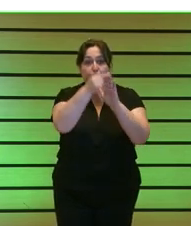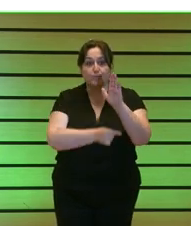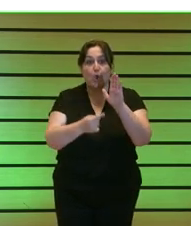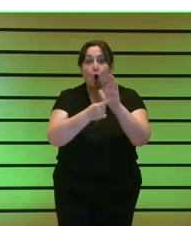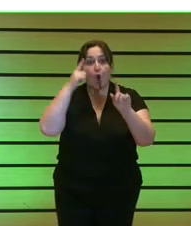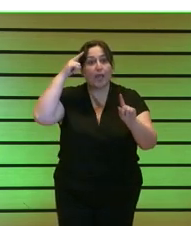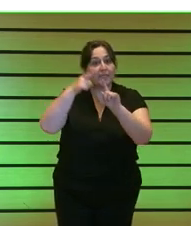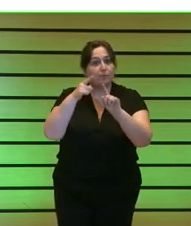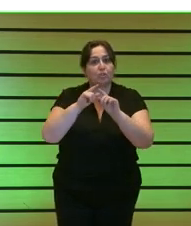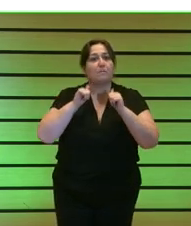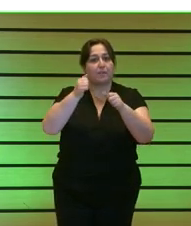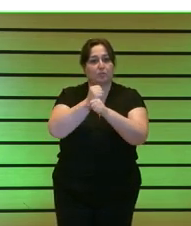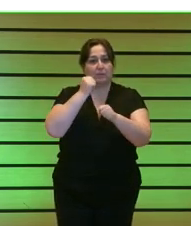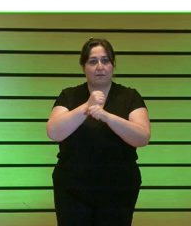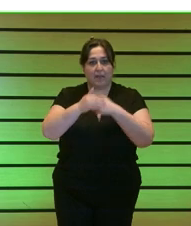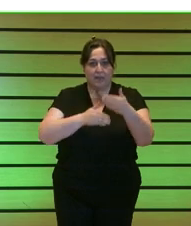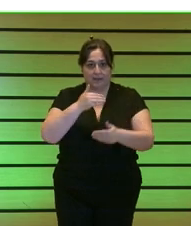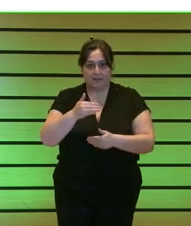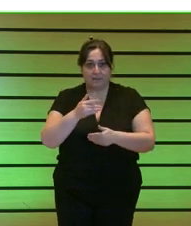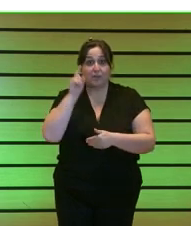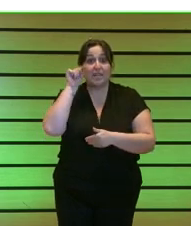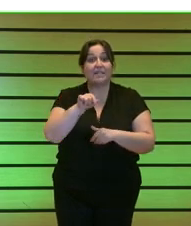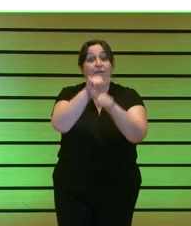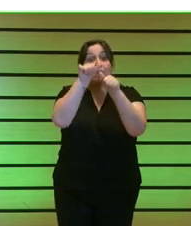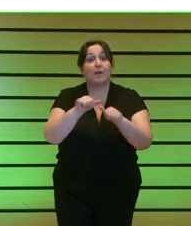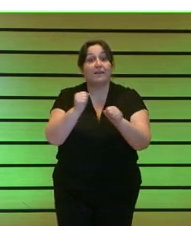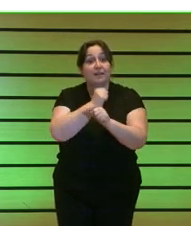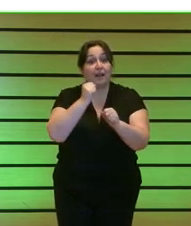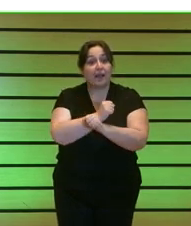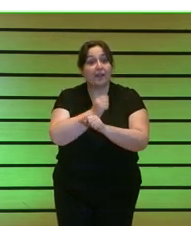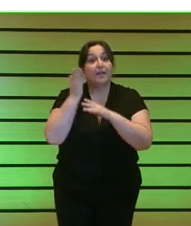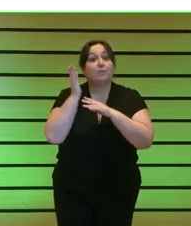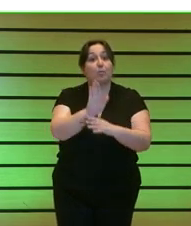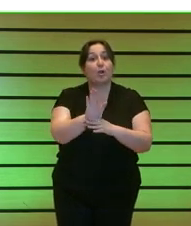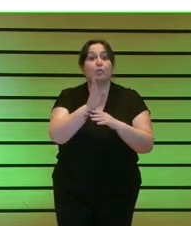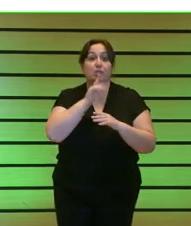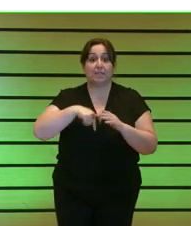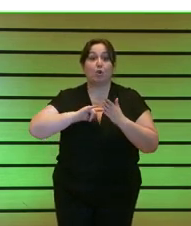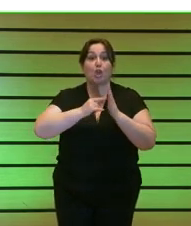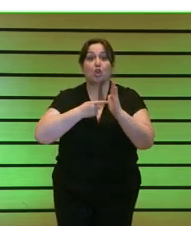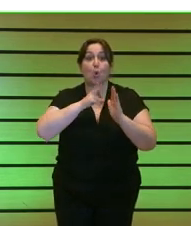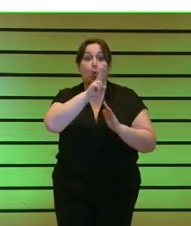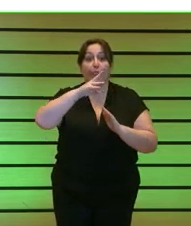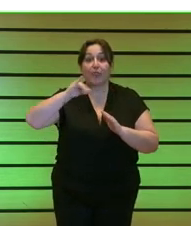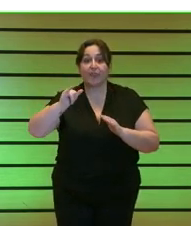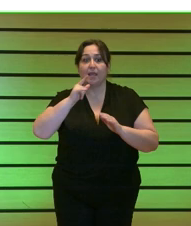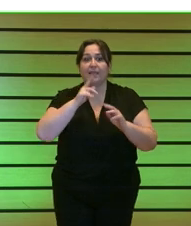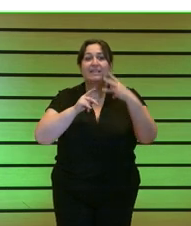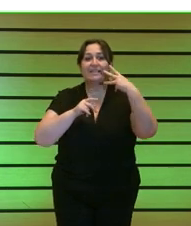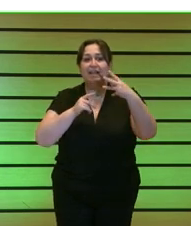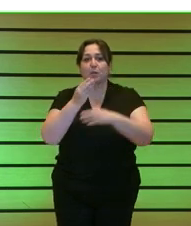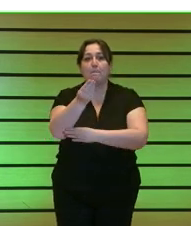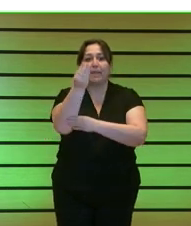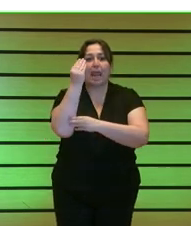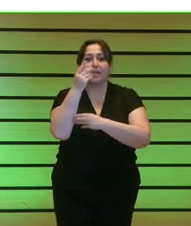nos pusimos en manos a la obra y ese y forma de trabajar que proponemos desde el proyecto UCI tiene que ver con tres ejes fundamentales